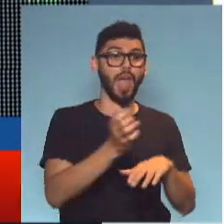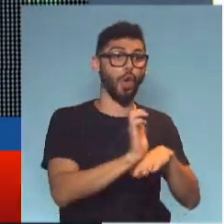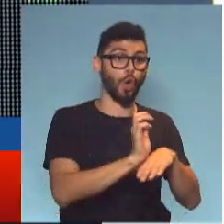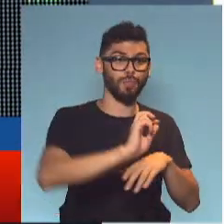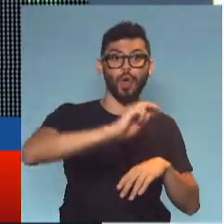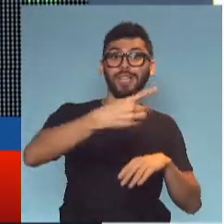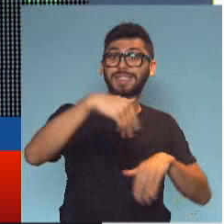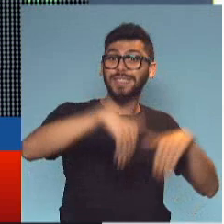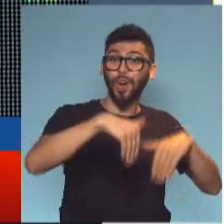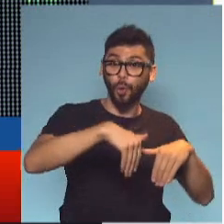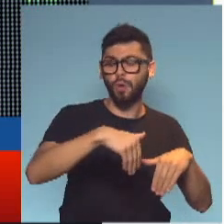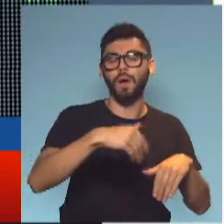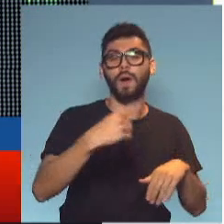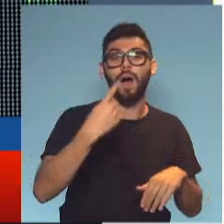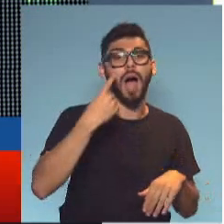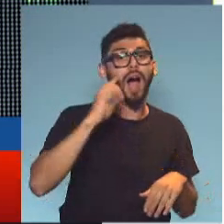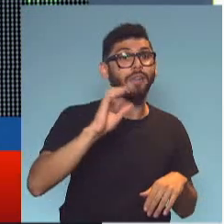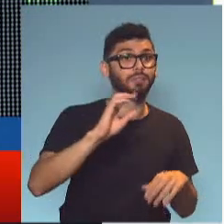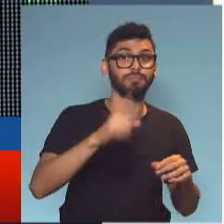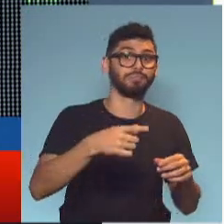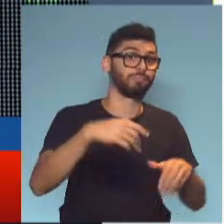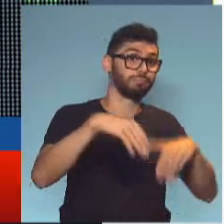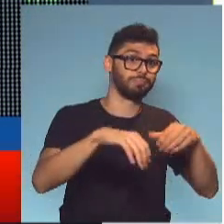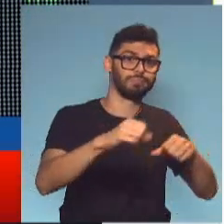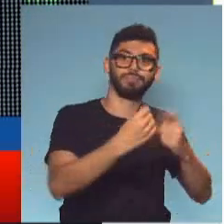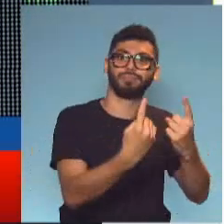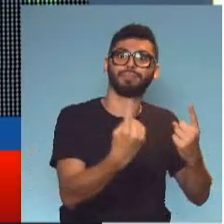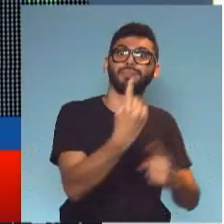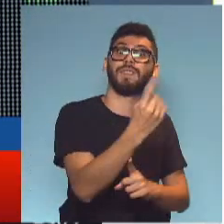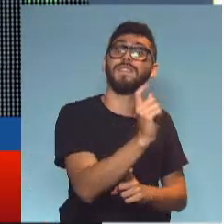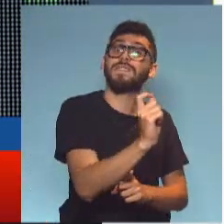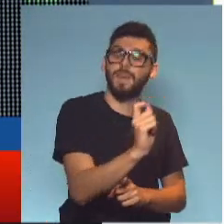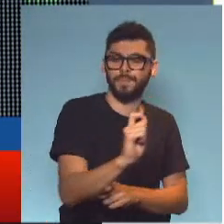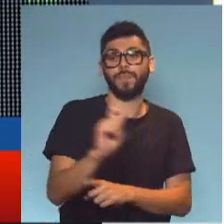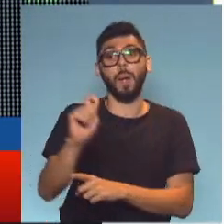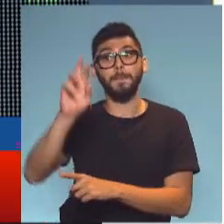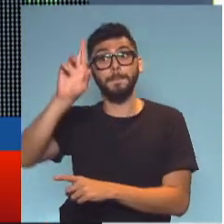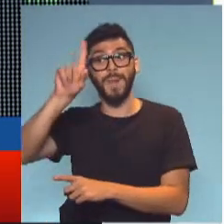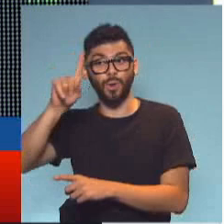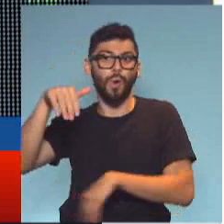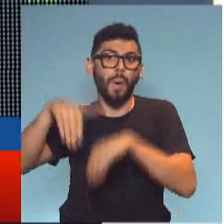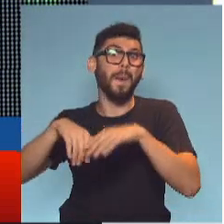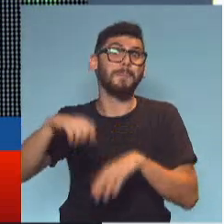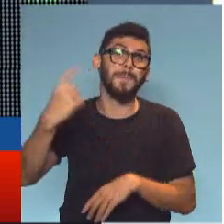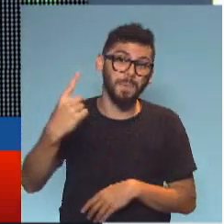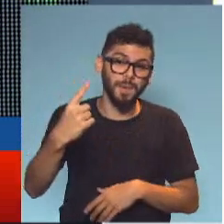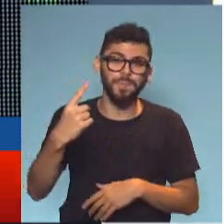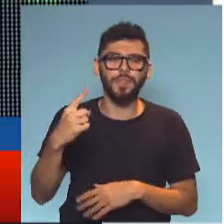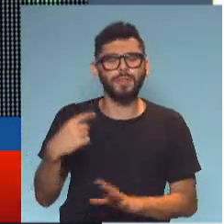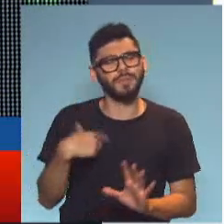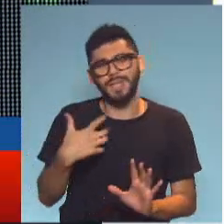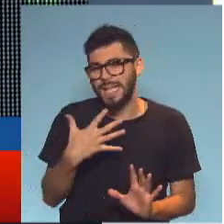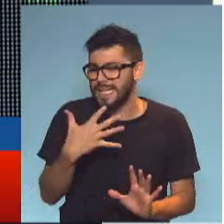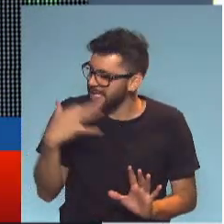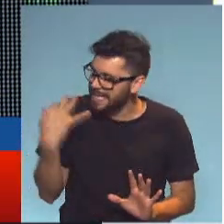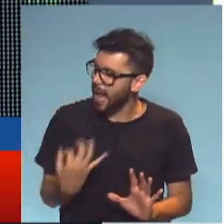vuelta electoral, donde se va a definir el próximo presidente de los ecuatorianos. Y en Perú, la primera vuelta, y puedo asegurar... Me animo